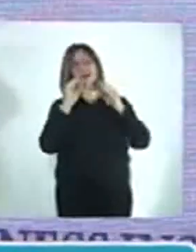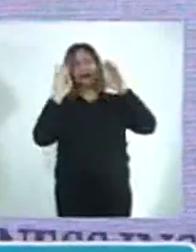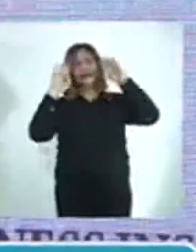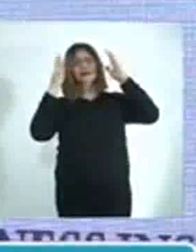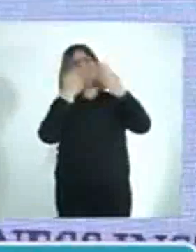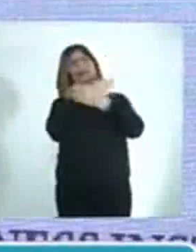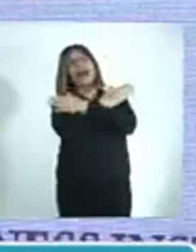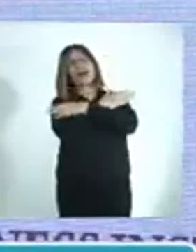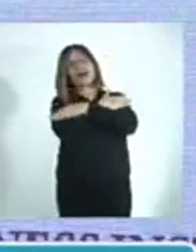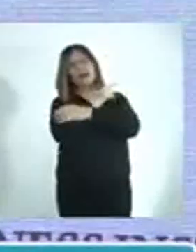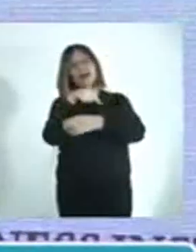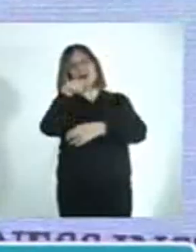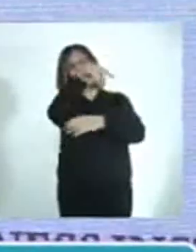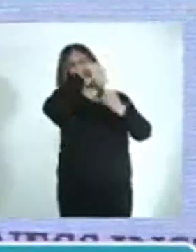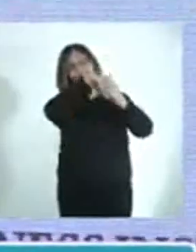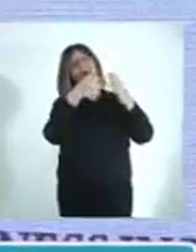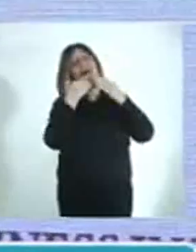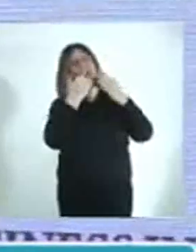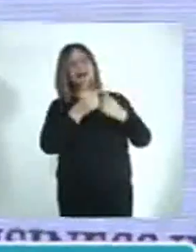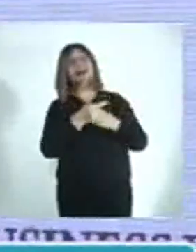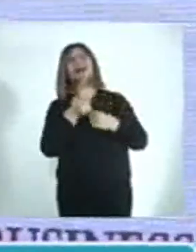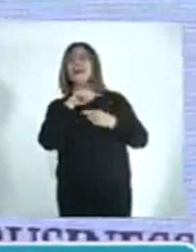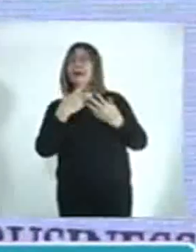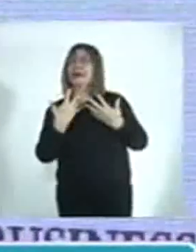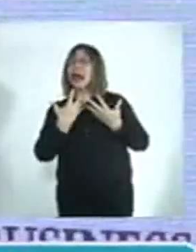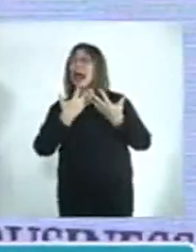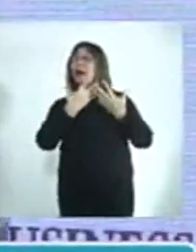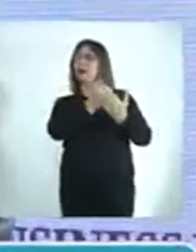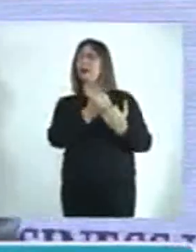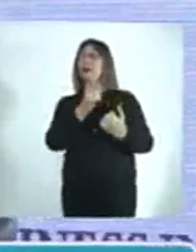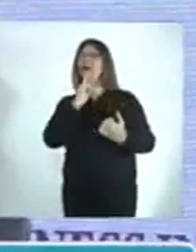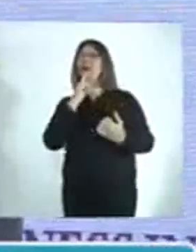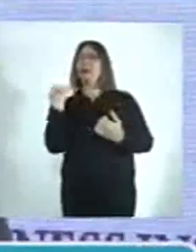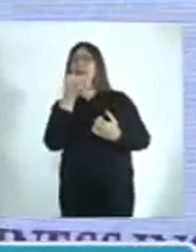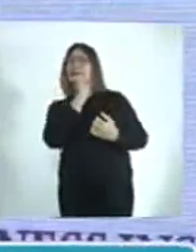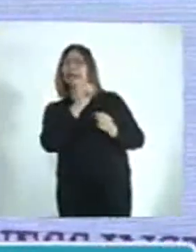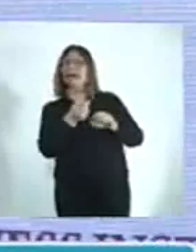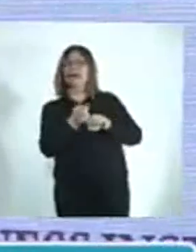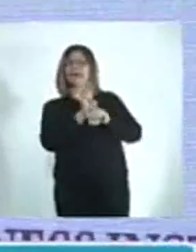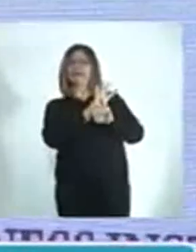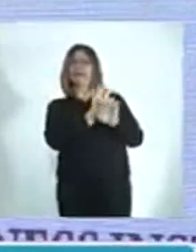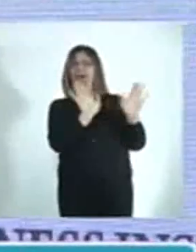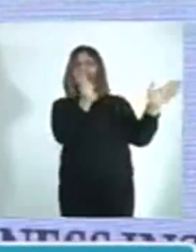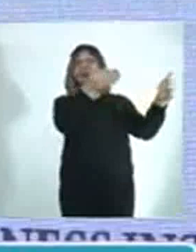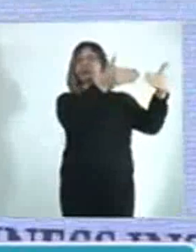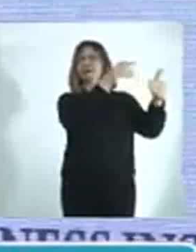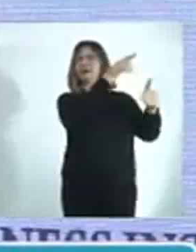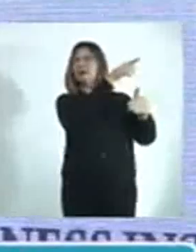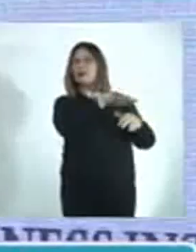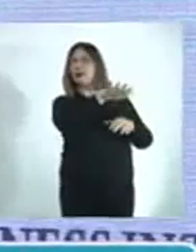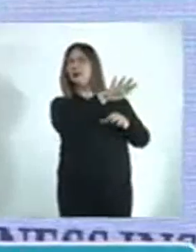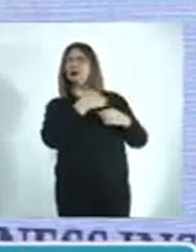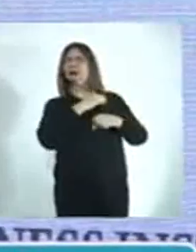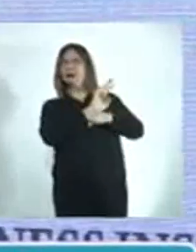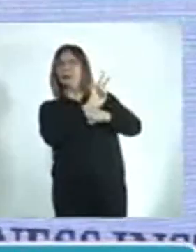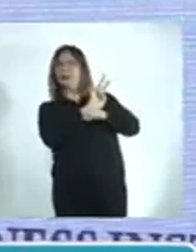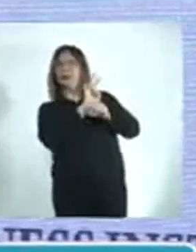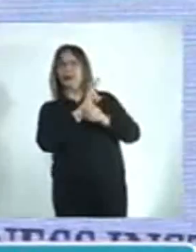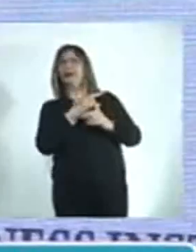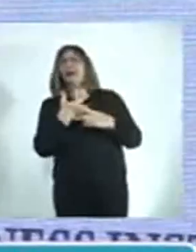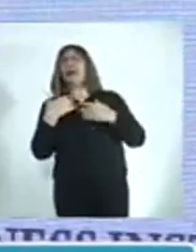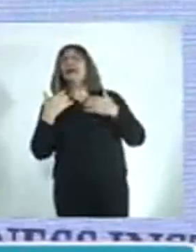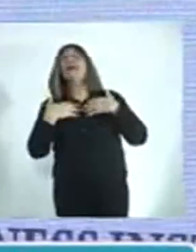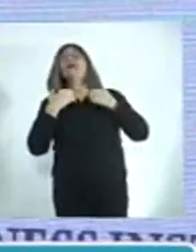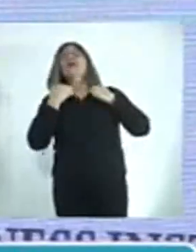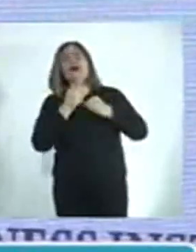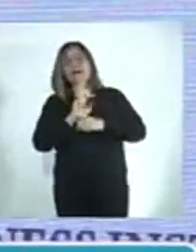ellos, por supuesto, nuestro acompañamiento, nuestras oraciones. Creo que todo Tucumán está con la localidad de Las Tenias. Así que para los docentes que están allí,